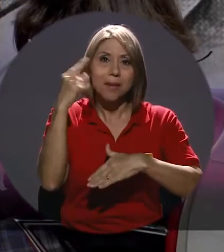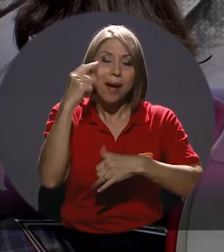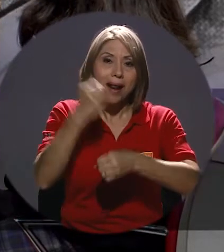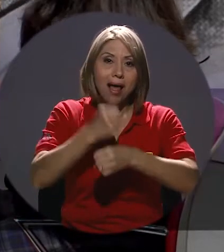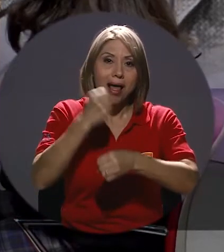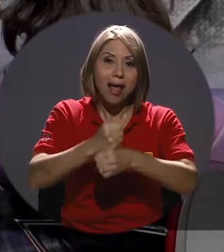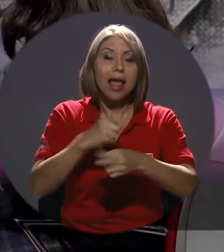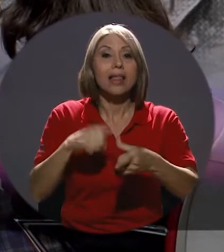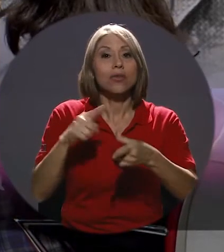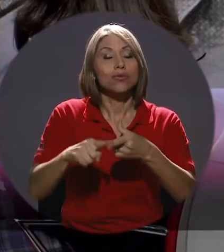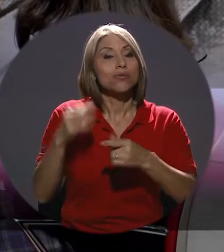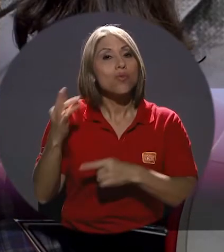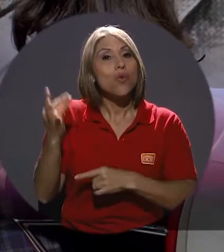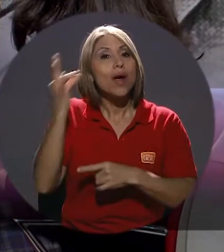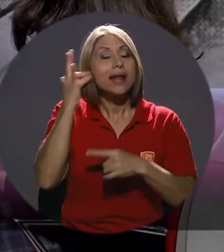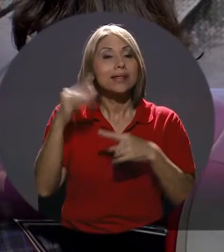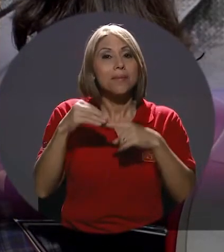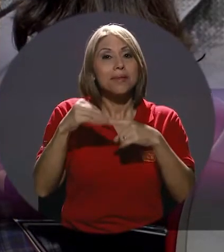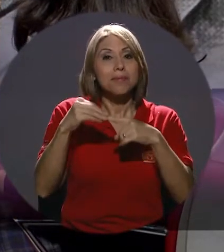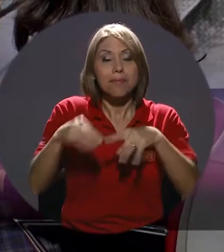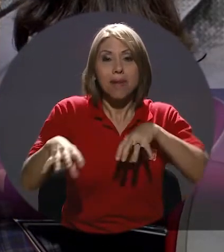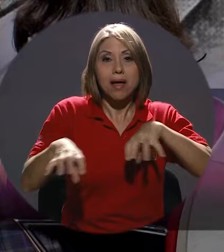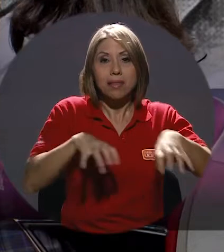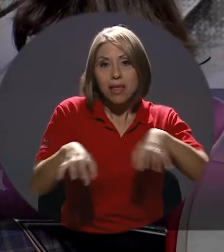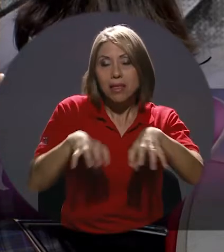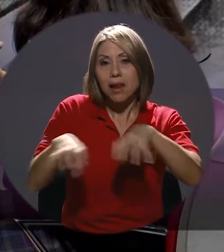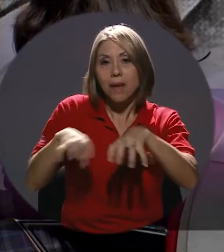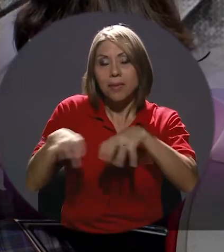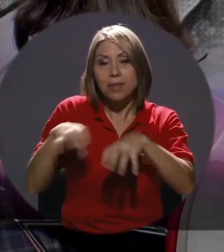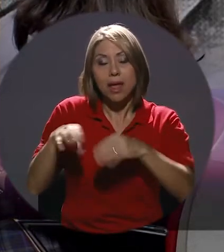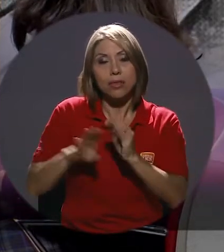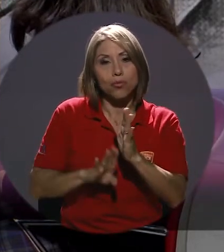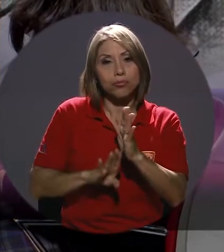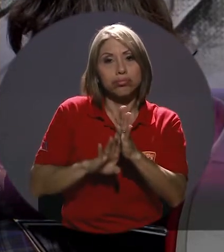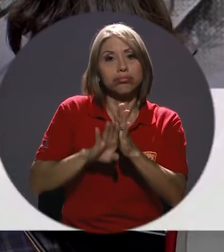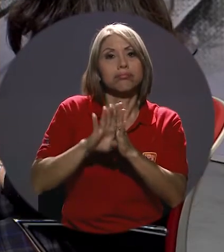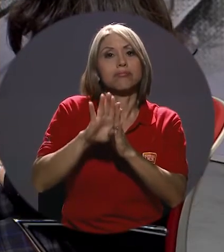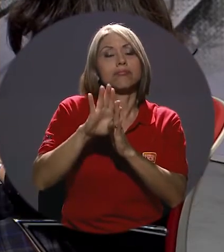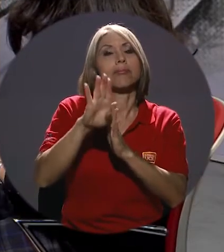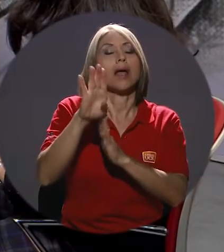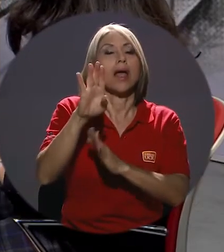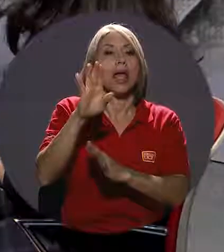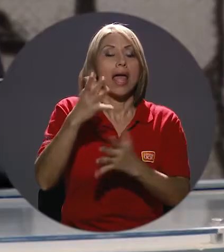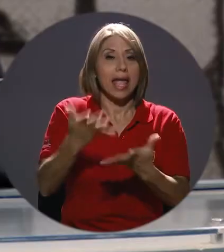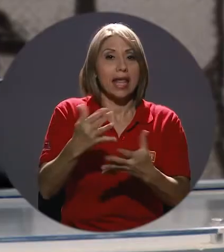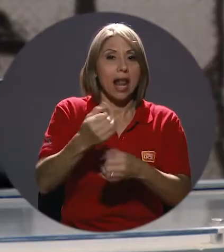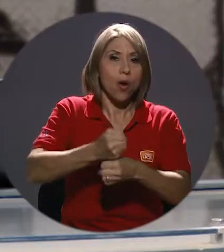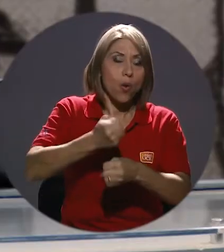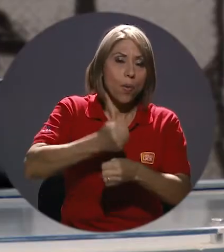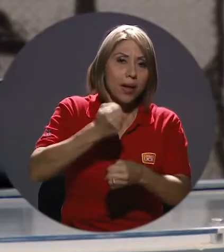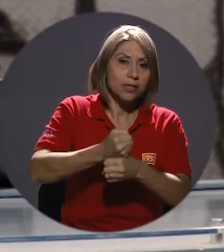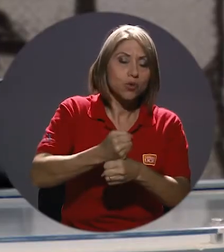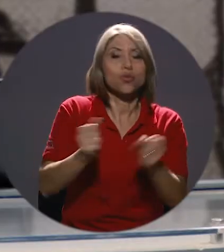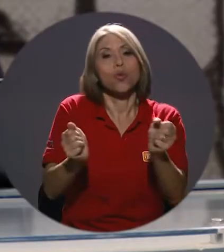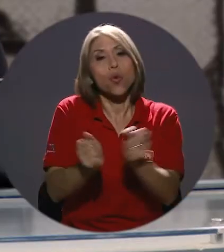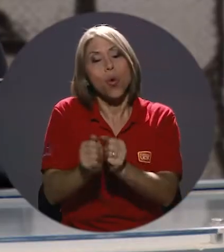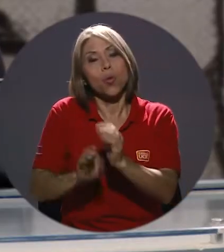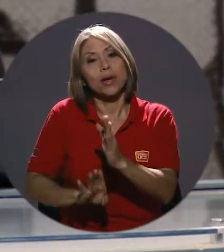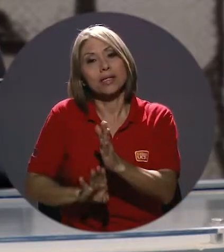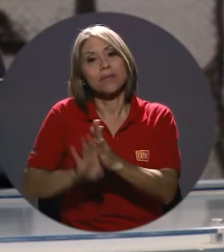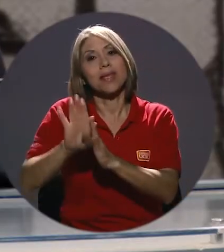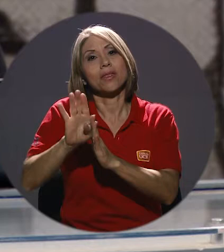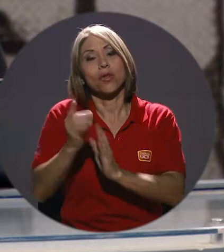son las mujeres las que principalmente están dinamizando ese crecimiento en la ocupación, junto con un crecimiento